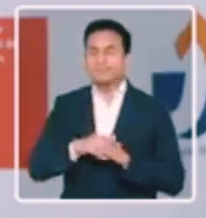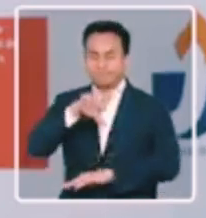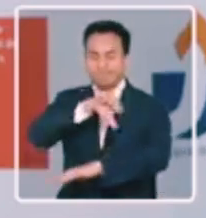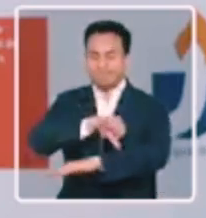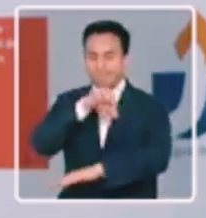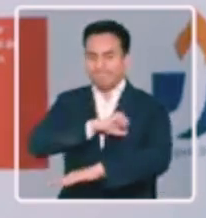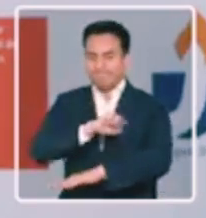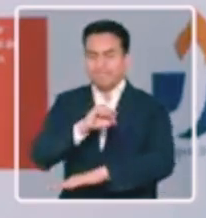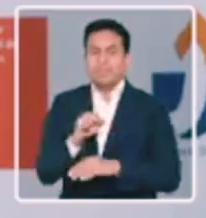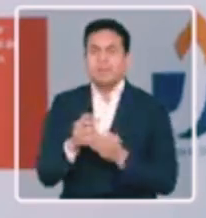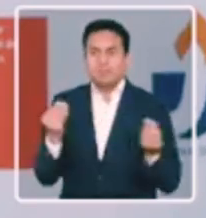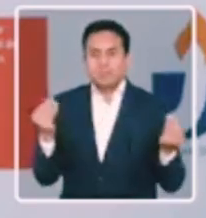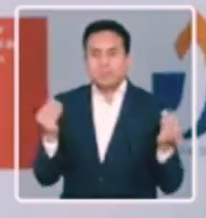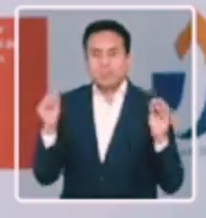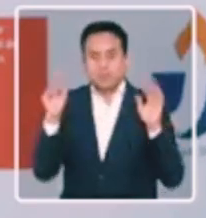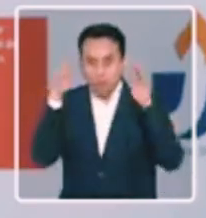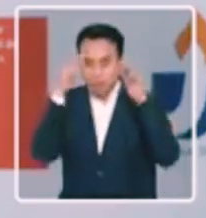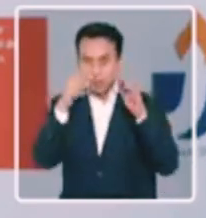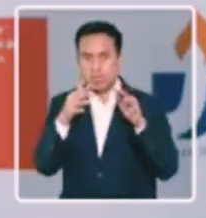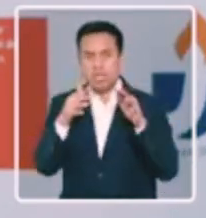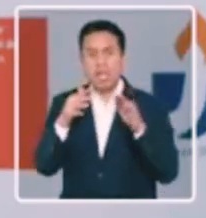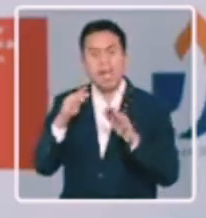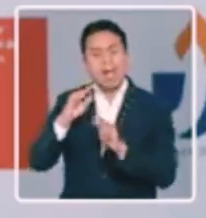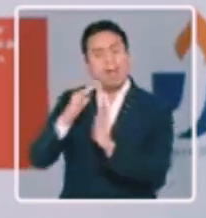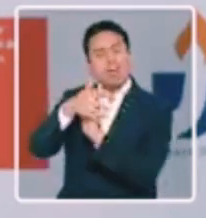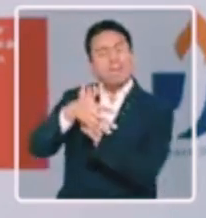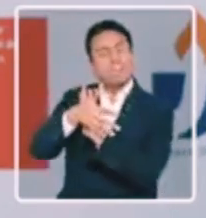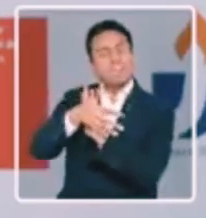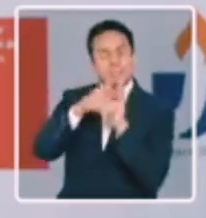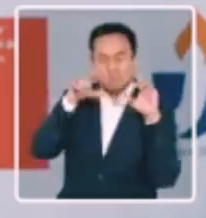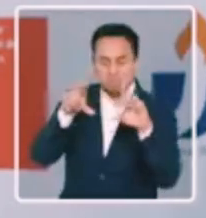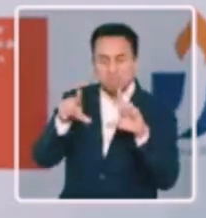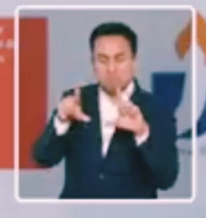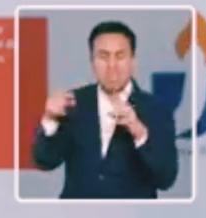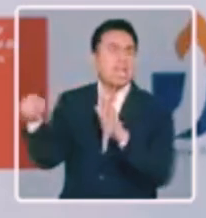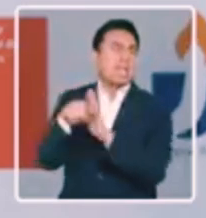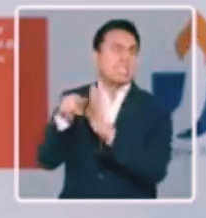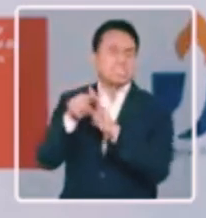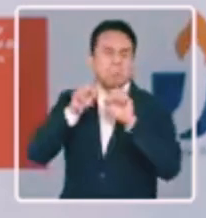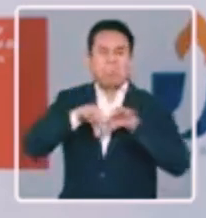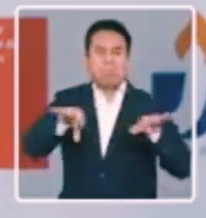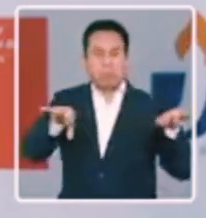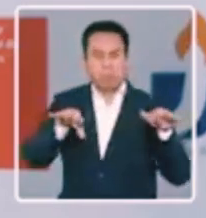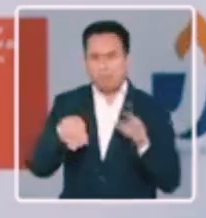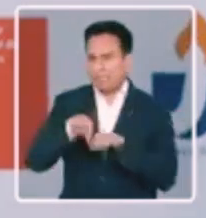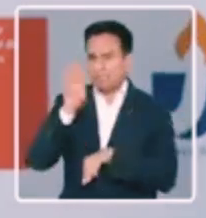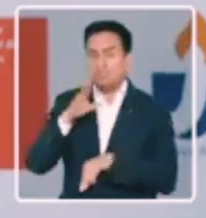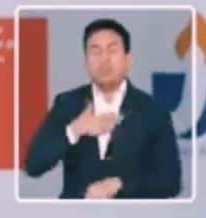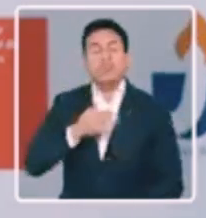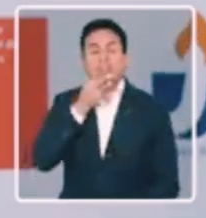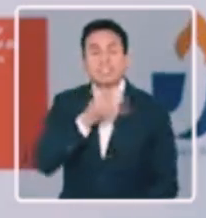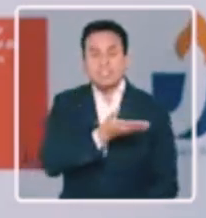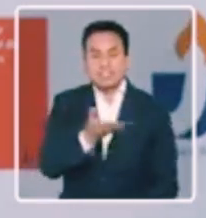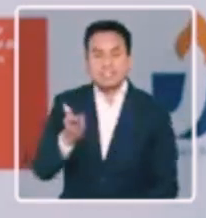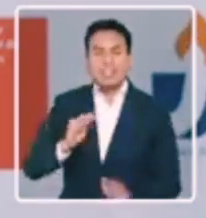en muchas veces la cobertura que se hace de la araucanía es una cobertura centrado en los aspectos negativos yo les quiero decir